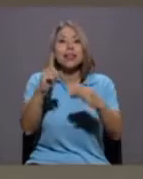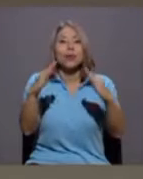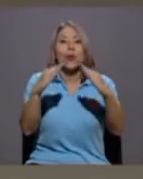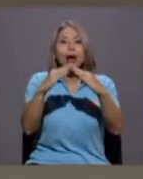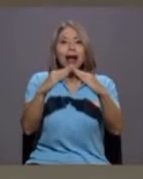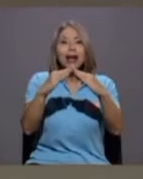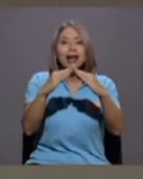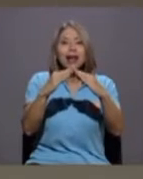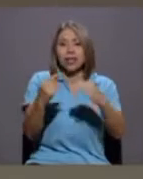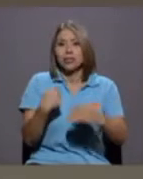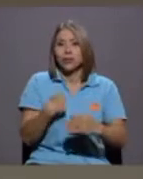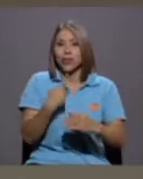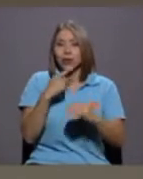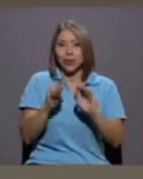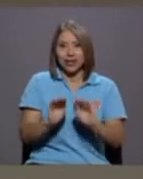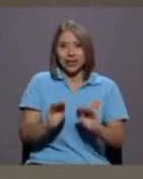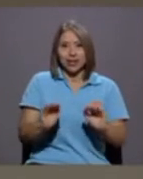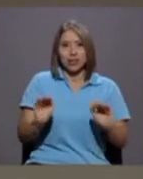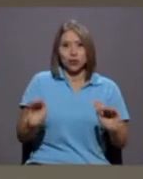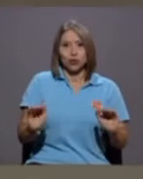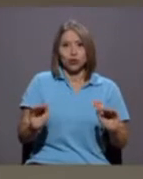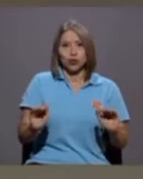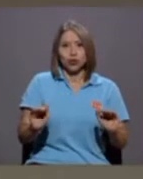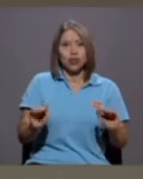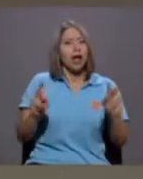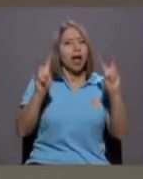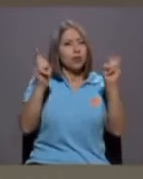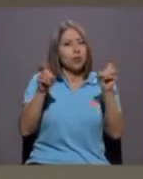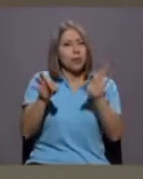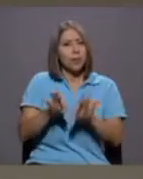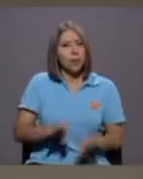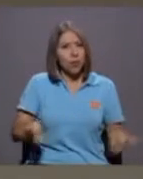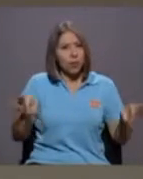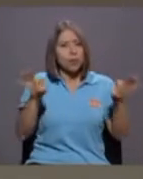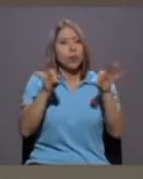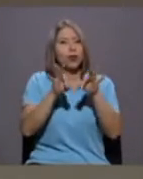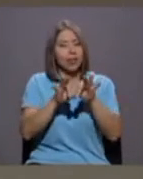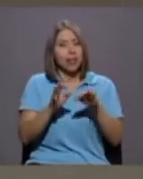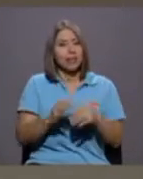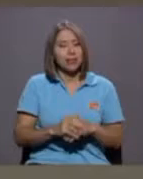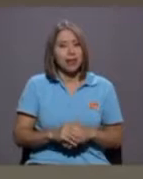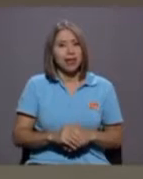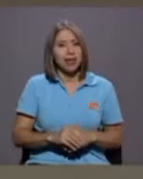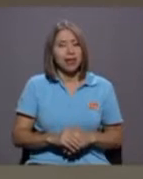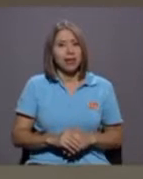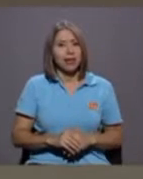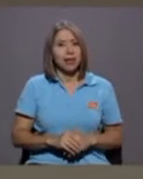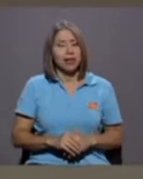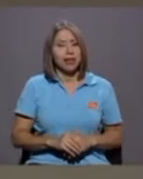un tema muy importante que es la